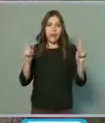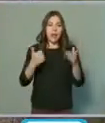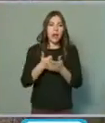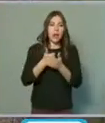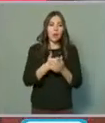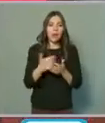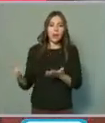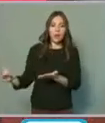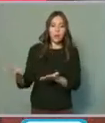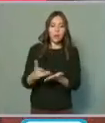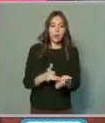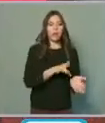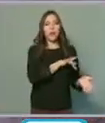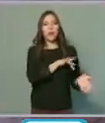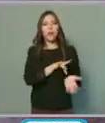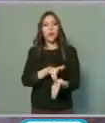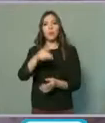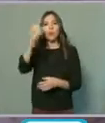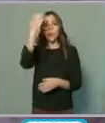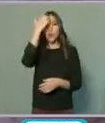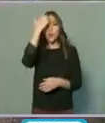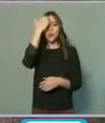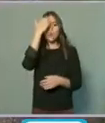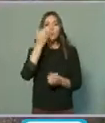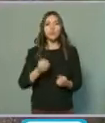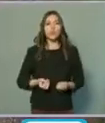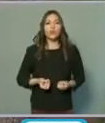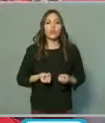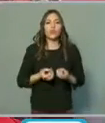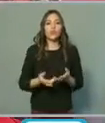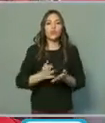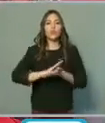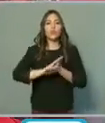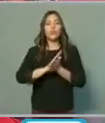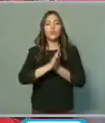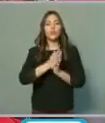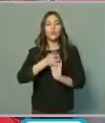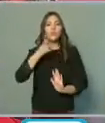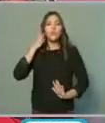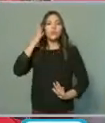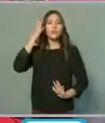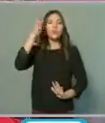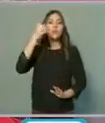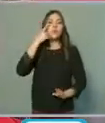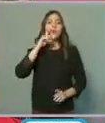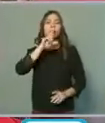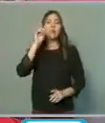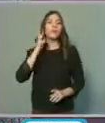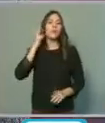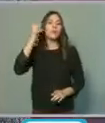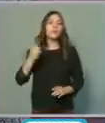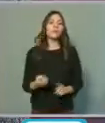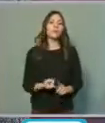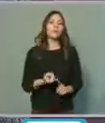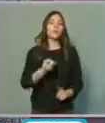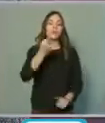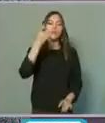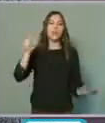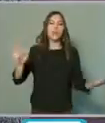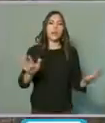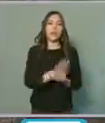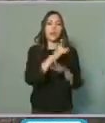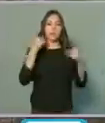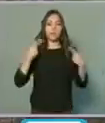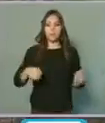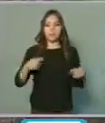en formación, pero sobre todo en trascendencia humana. Hijo, qué bonito lo dices, porque además, como bien lo decía también Enrique, o